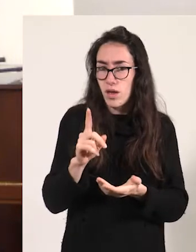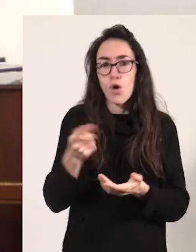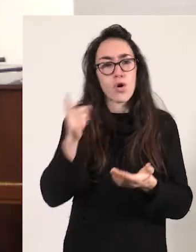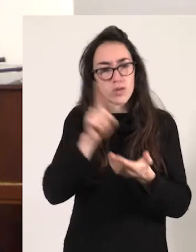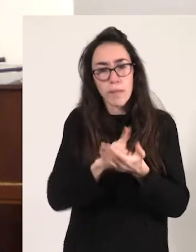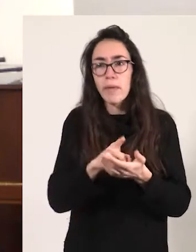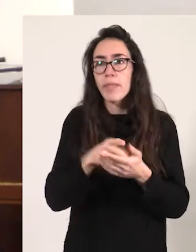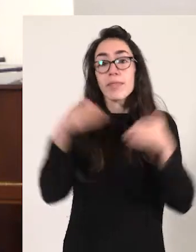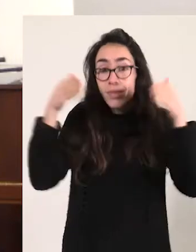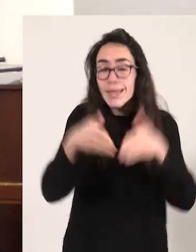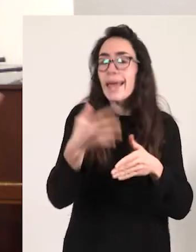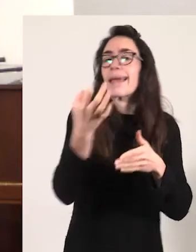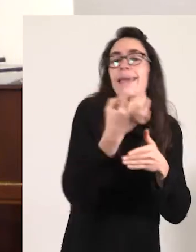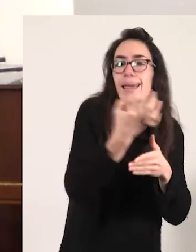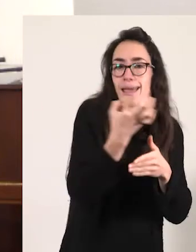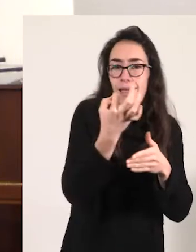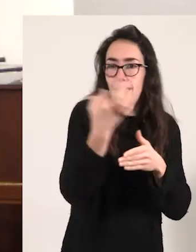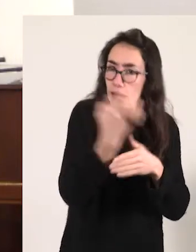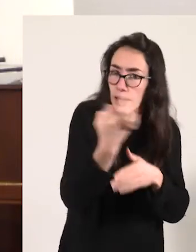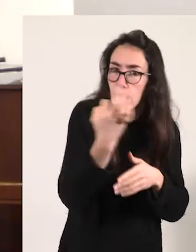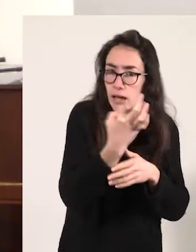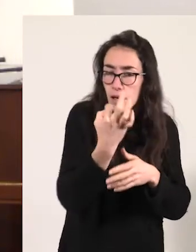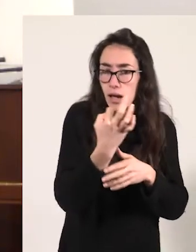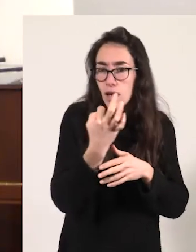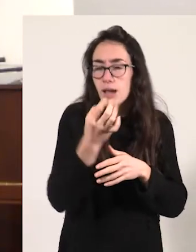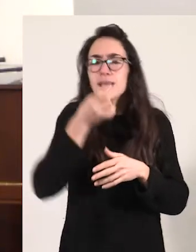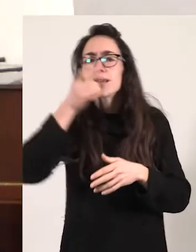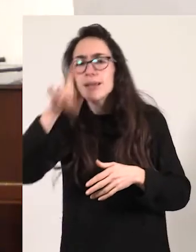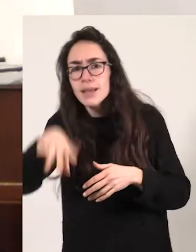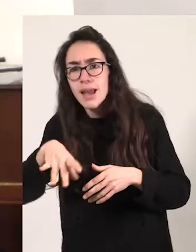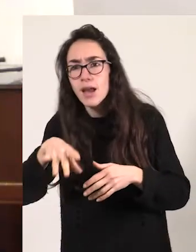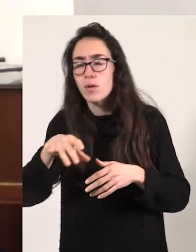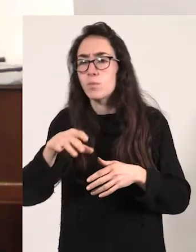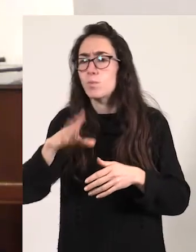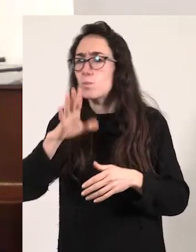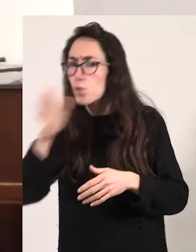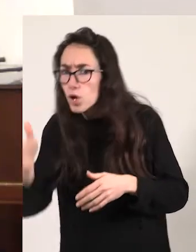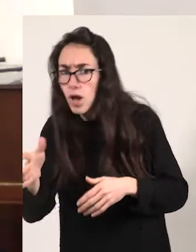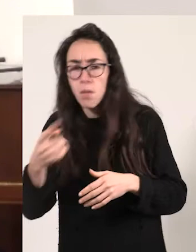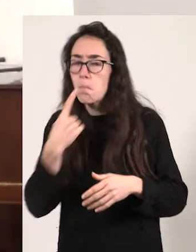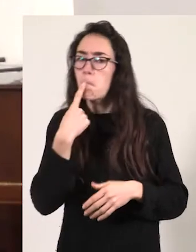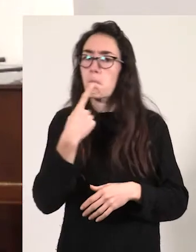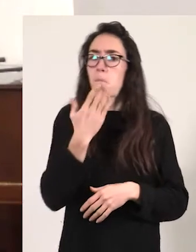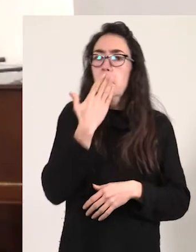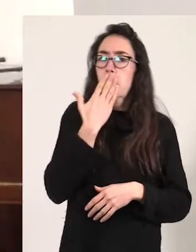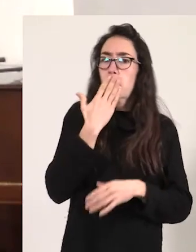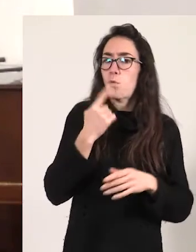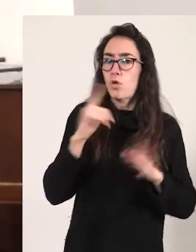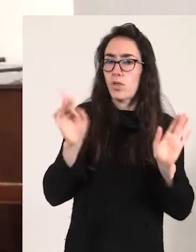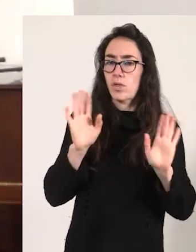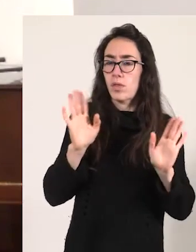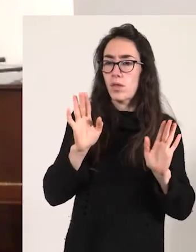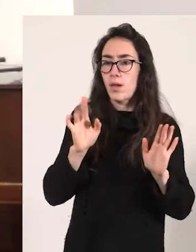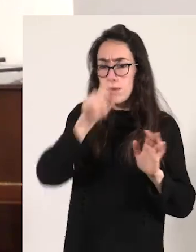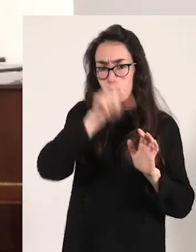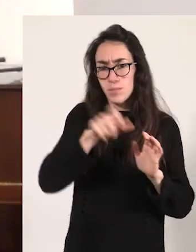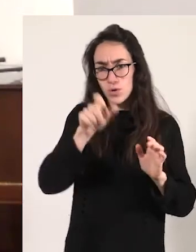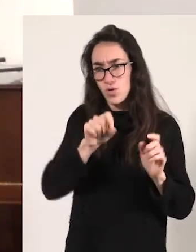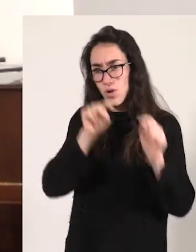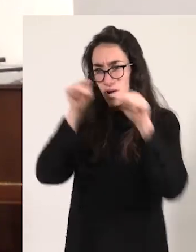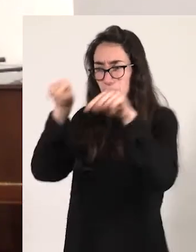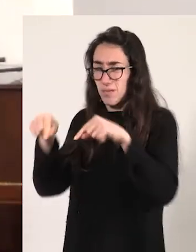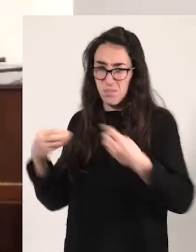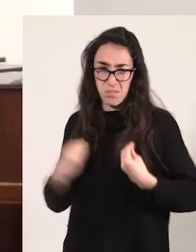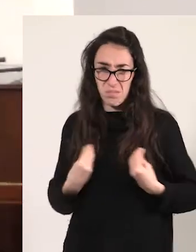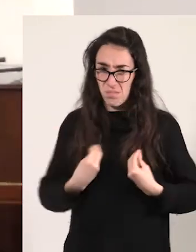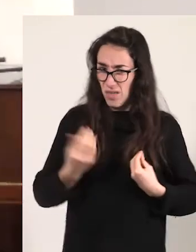los qués. Estamos contando los quiénes desde el inmigracionalismo, pero estamos contando los porqués. Estamos hablando de